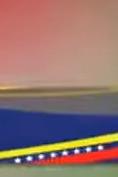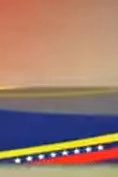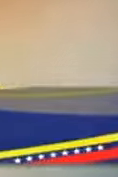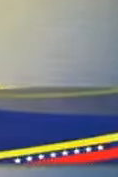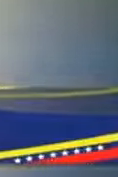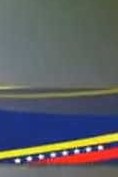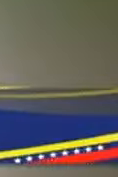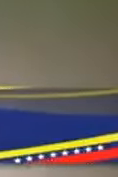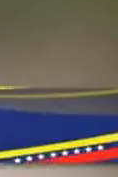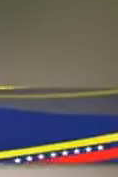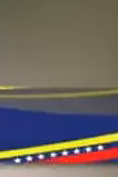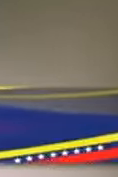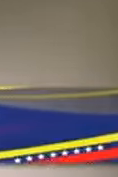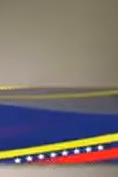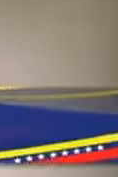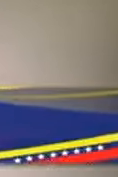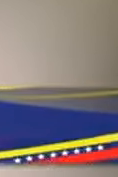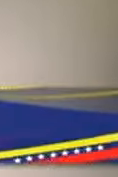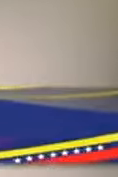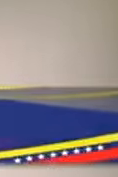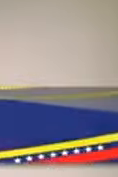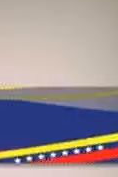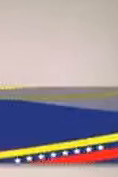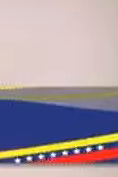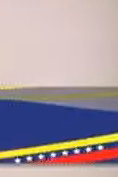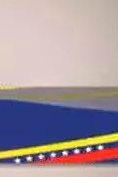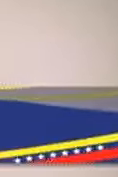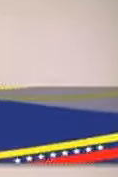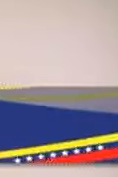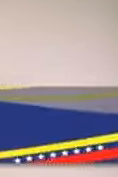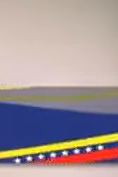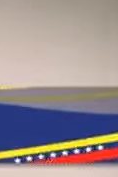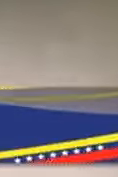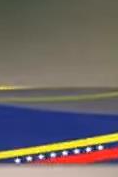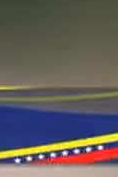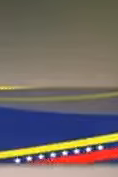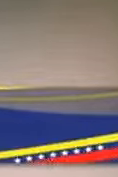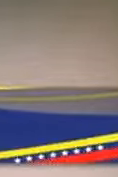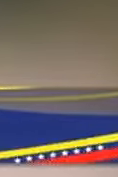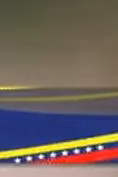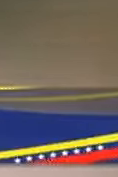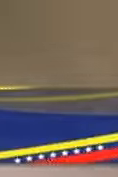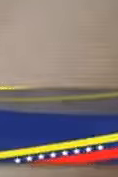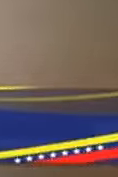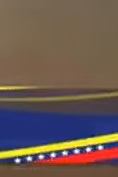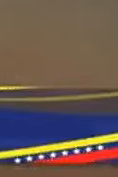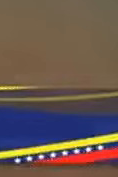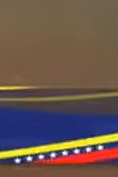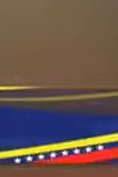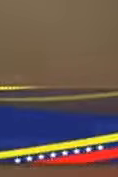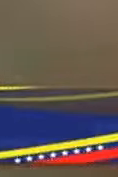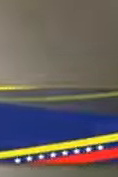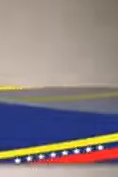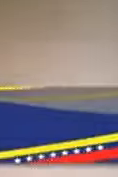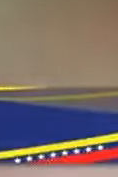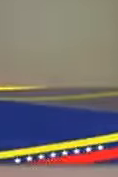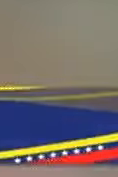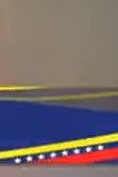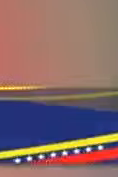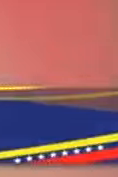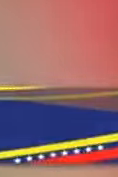yaracuyana con mucha alegría y amor, y además con una sonrisa de recibir al pueblo que se ha destacado y que